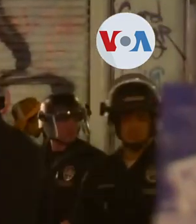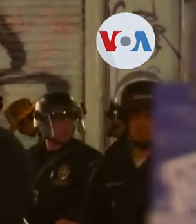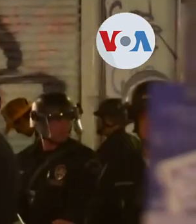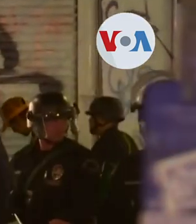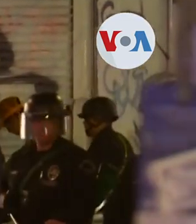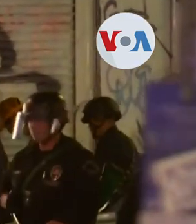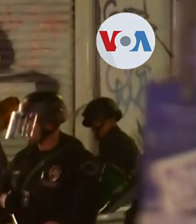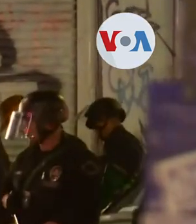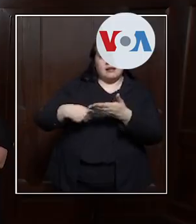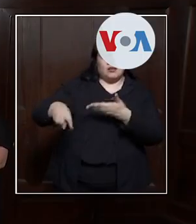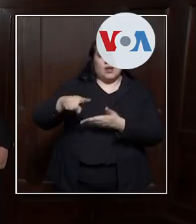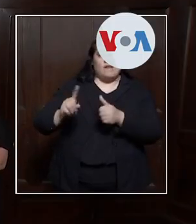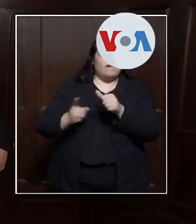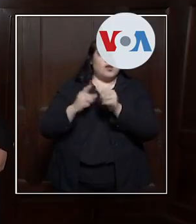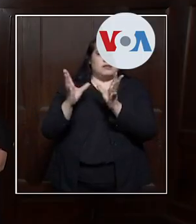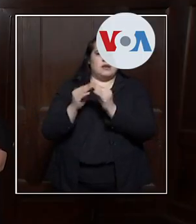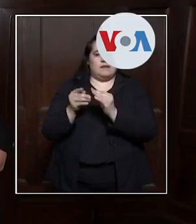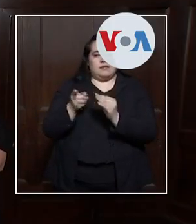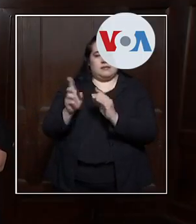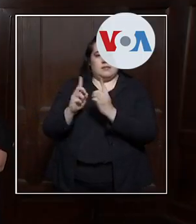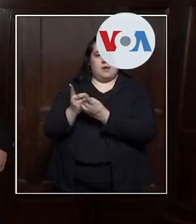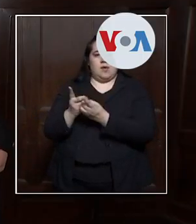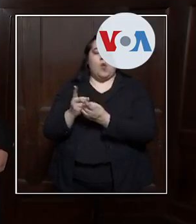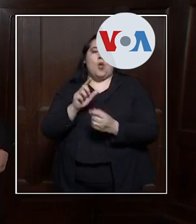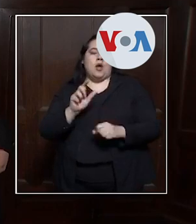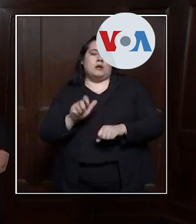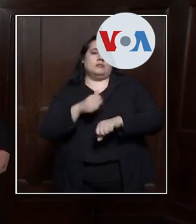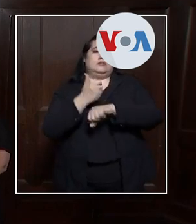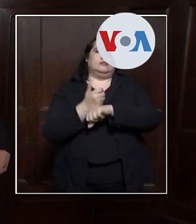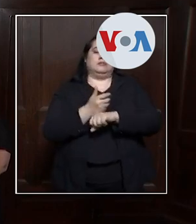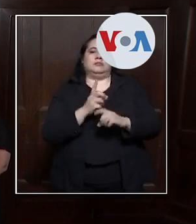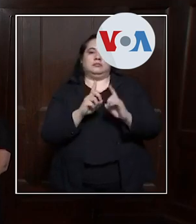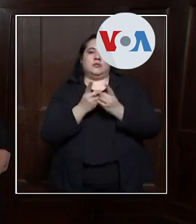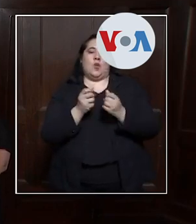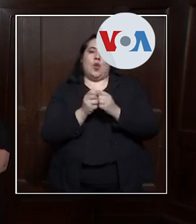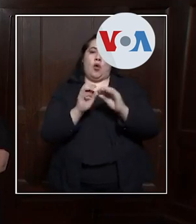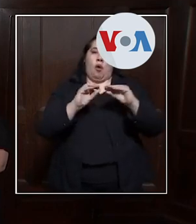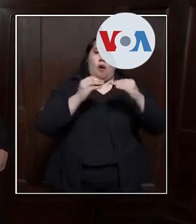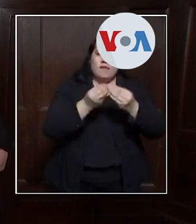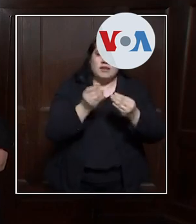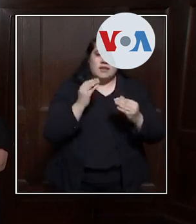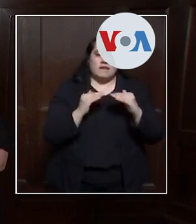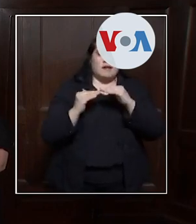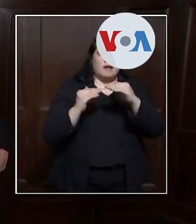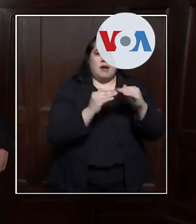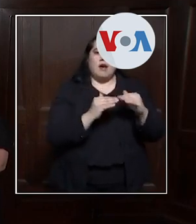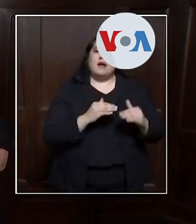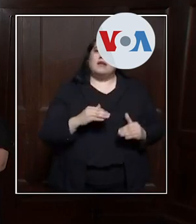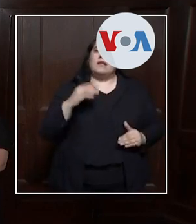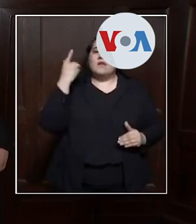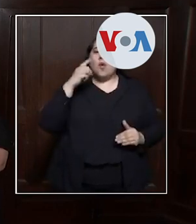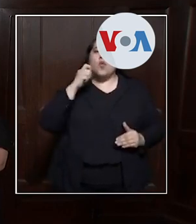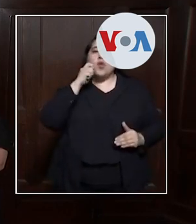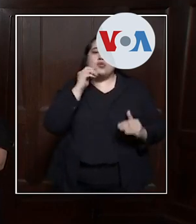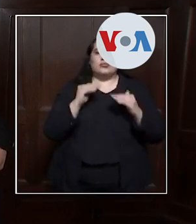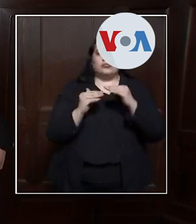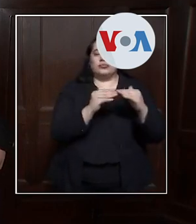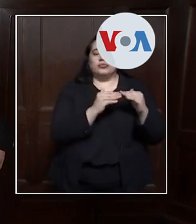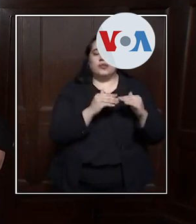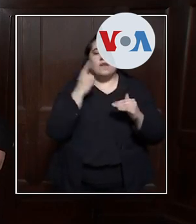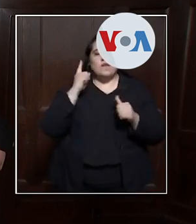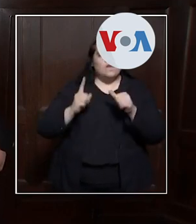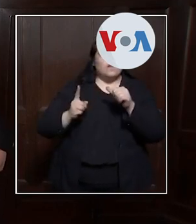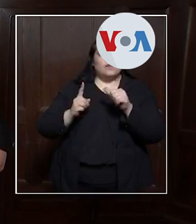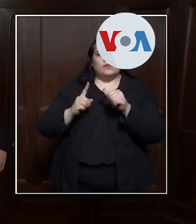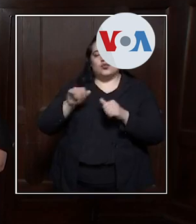fuerza. Y estableceremos un departamento con una oficina de equidad racial para